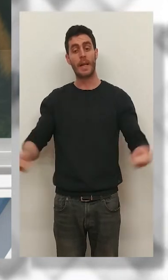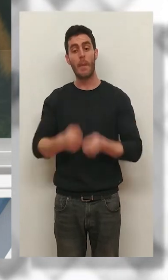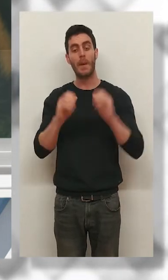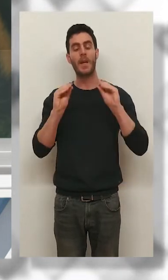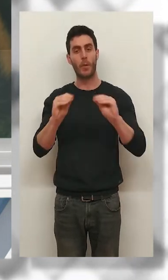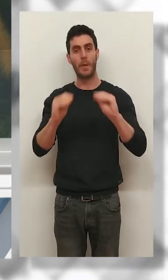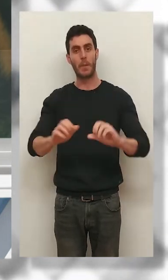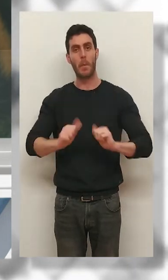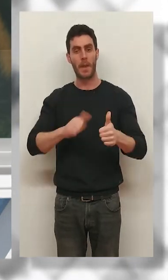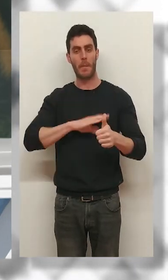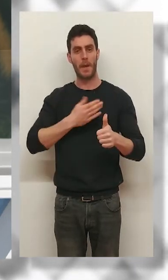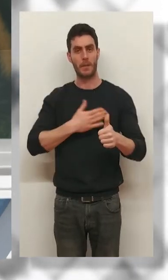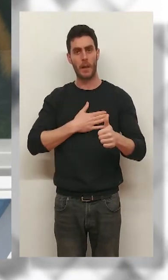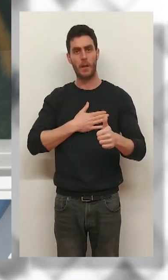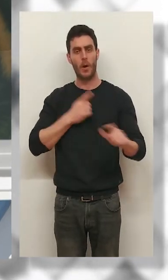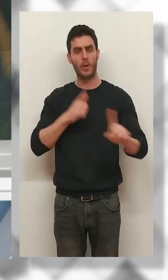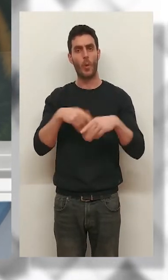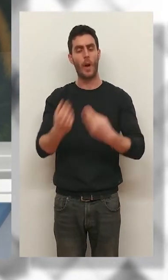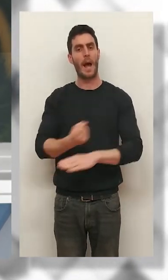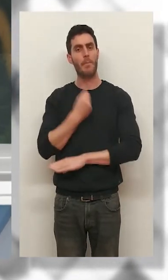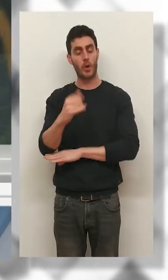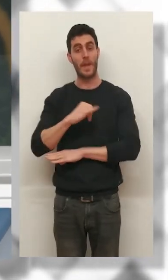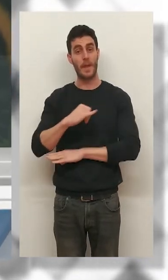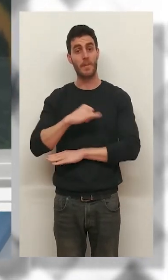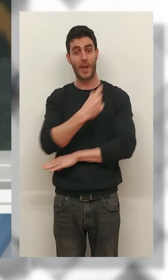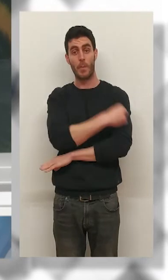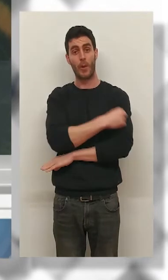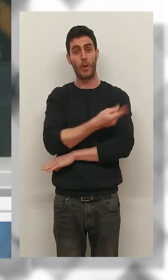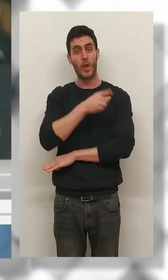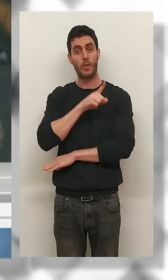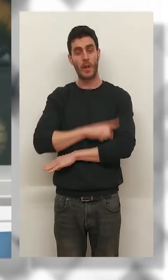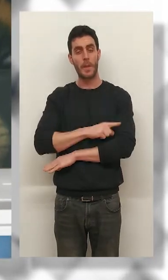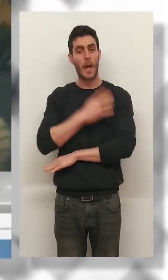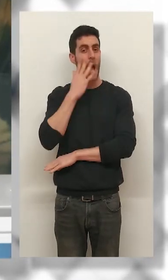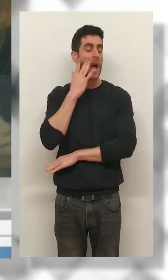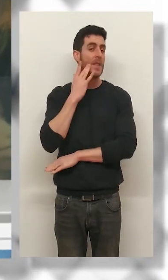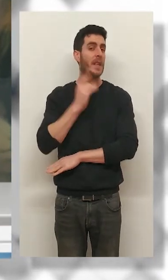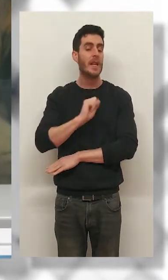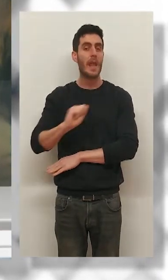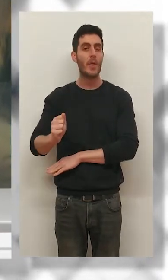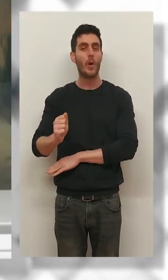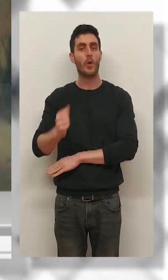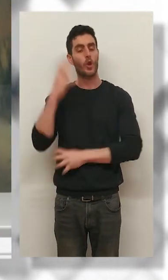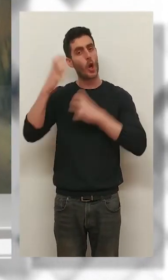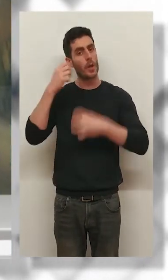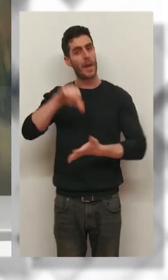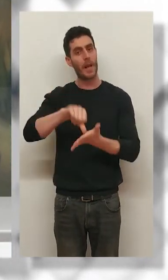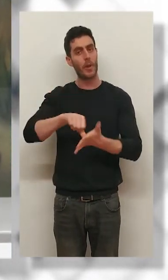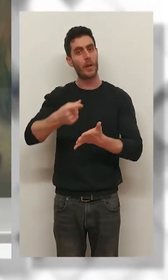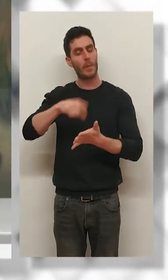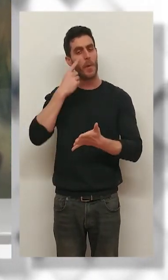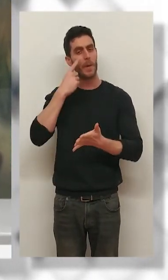Busca impulsar la identificación, vacunación y esterilización de los animales de la ciudad. Y lo hace, fíjense, con una llamativa